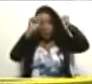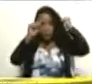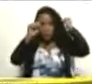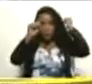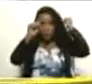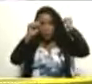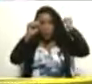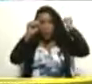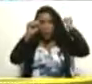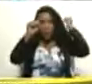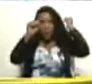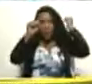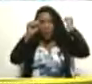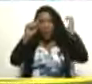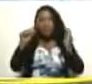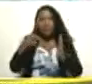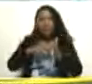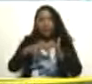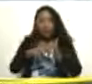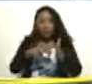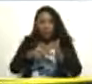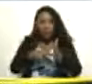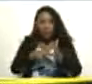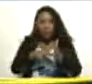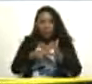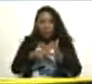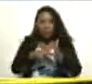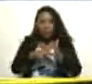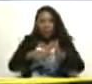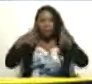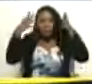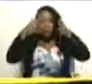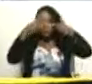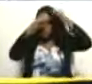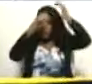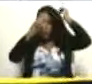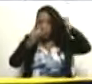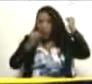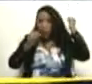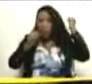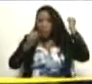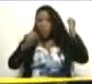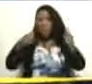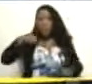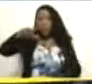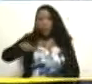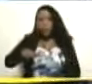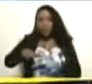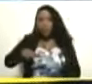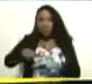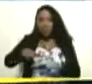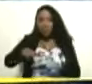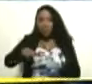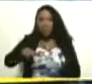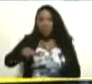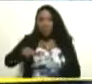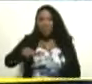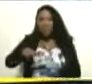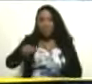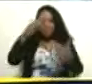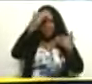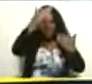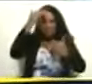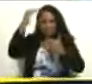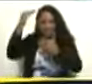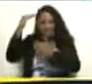Árabe Siria, al asesor de la Embajada Portuguesa. Mi saludo,